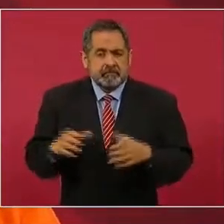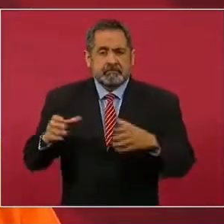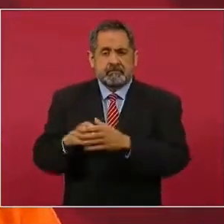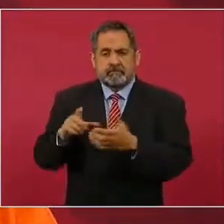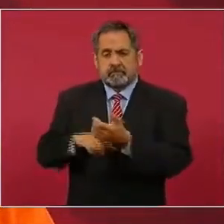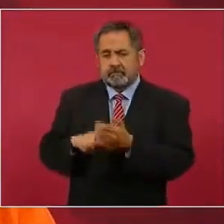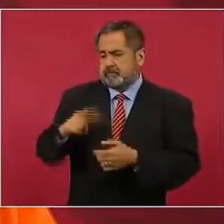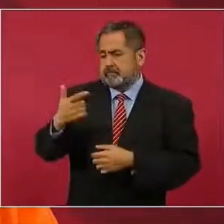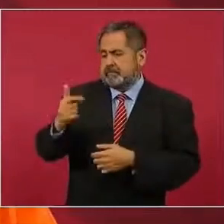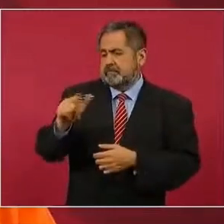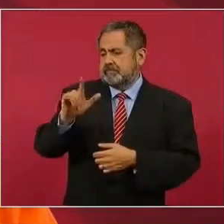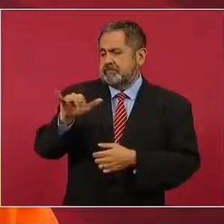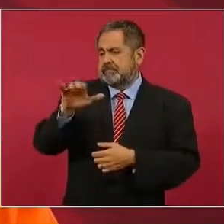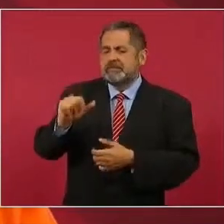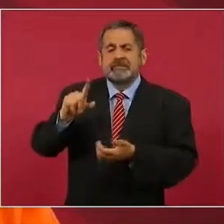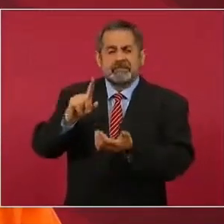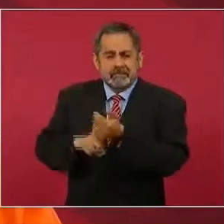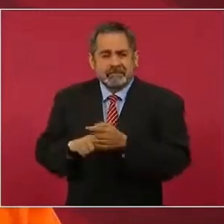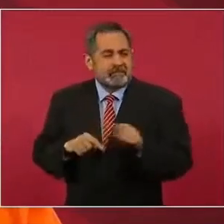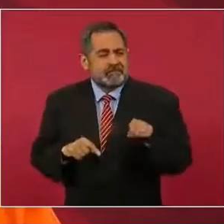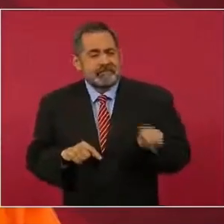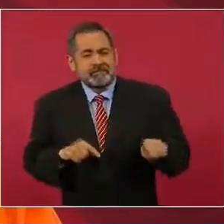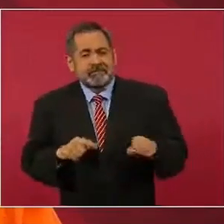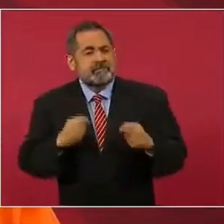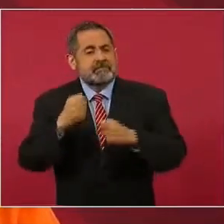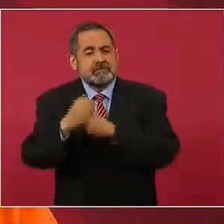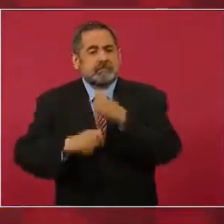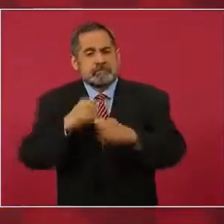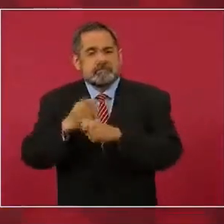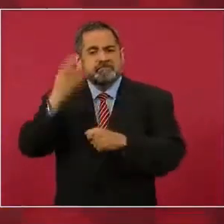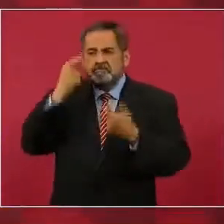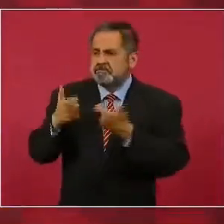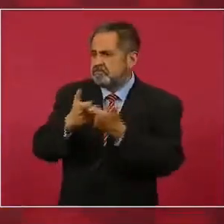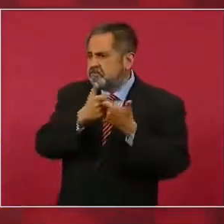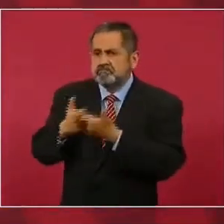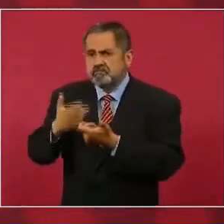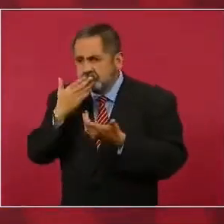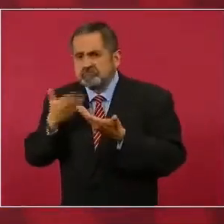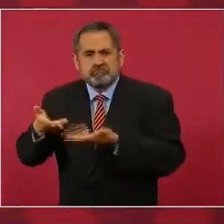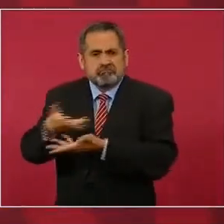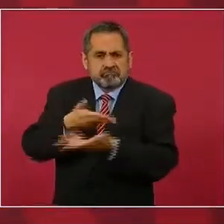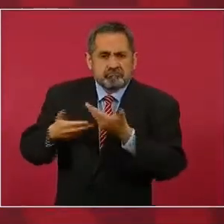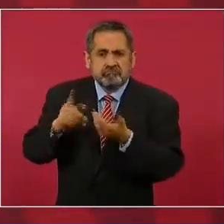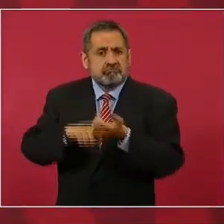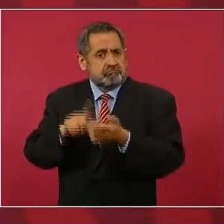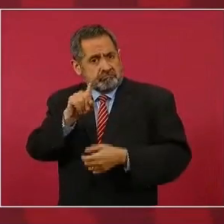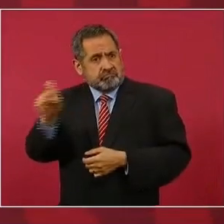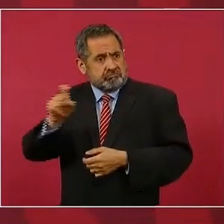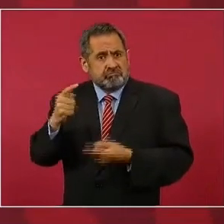Hernández Galicia es hablar de las tiendas cooperativas que teníamos a nivel nacional, que eran 100.